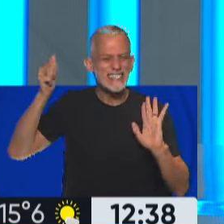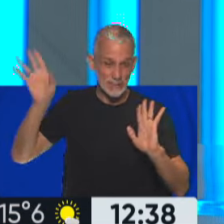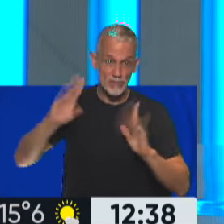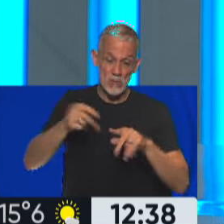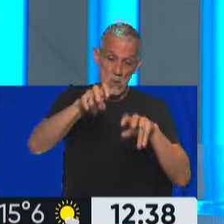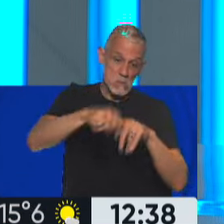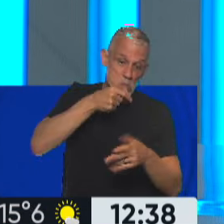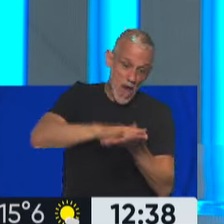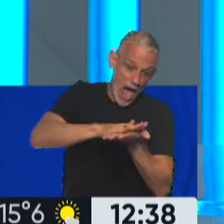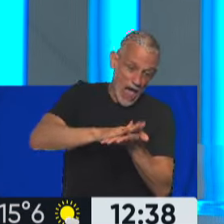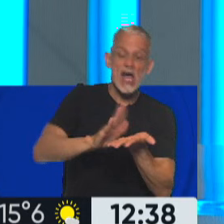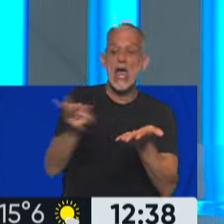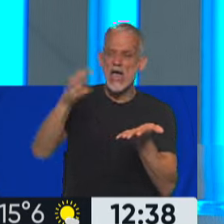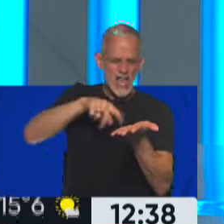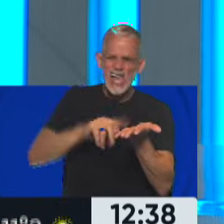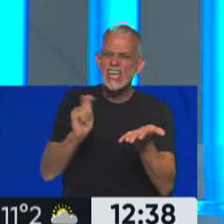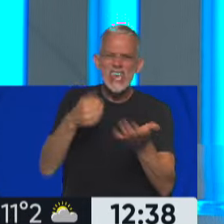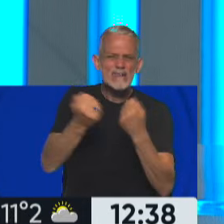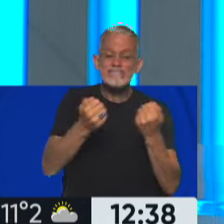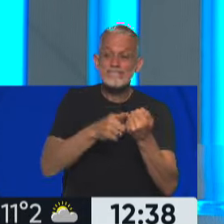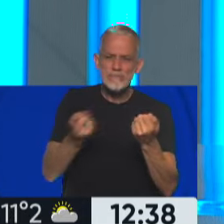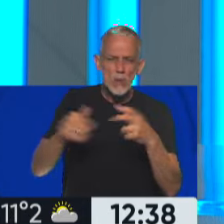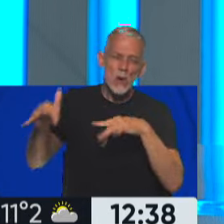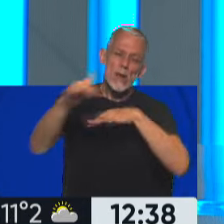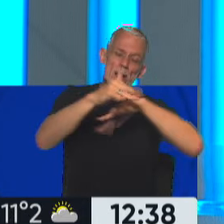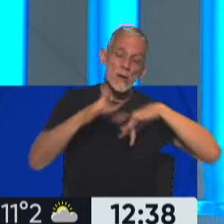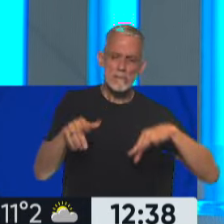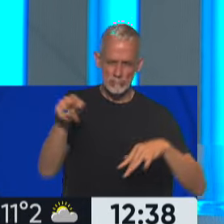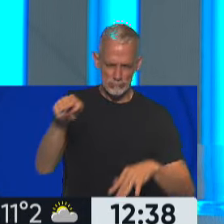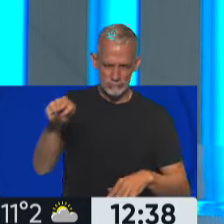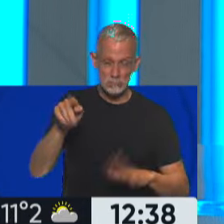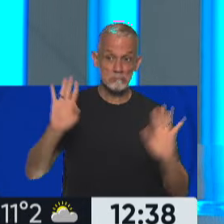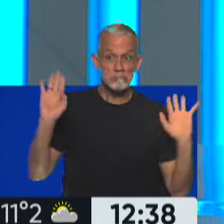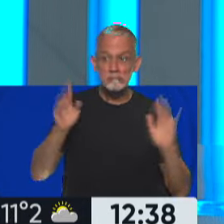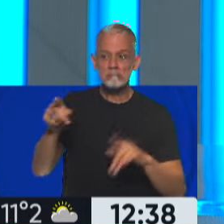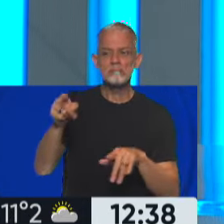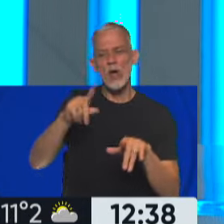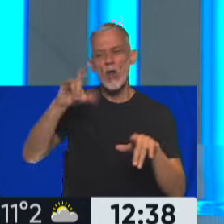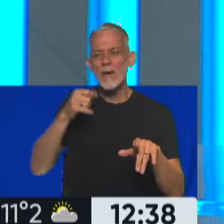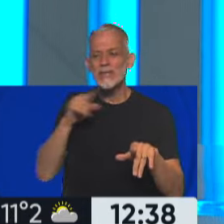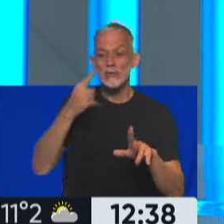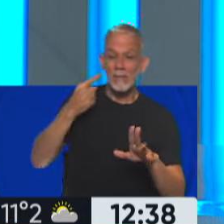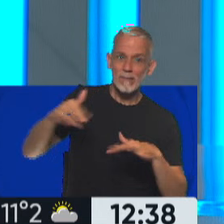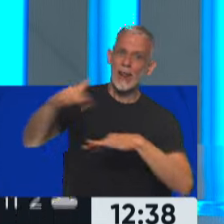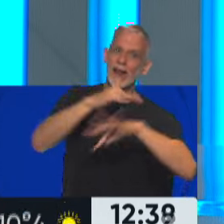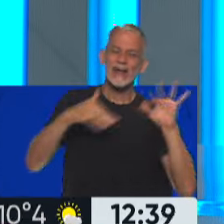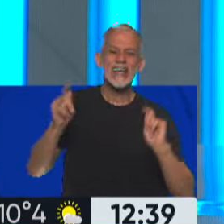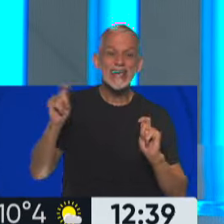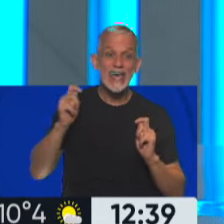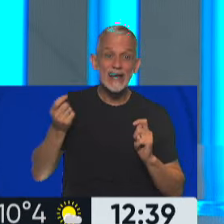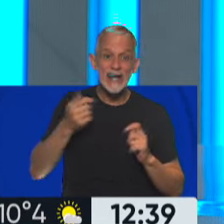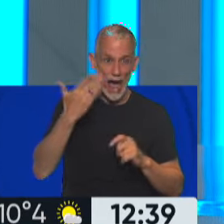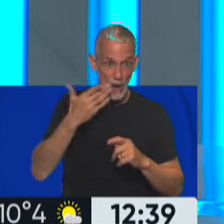libre es como que empieza a haber un Run ROM de que hay que dejarles a butaca colapinto y el que sale a hablar